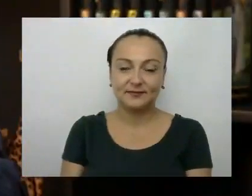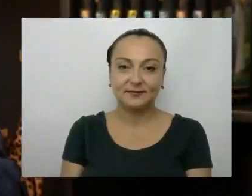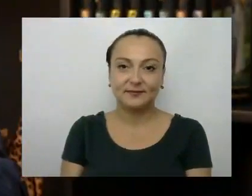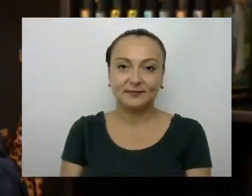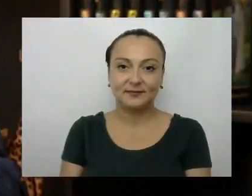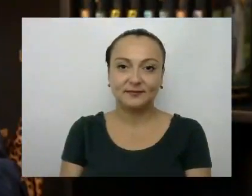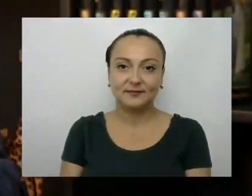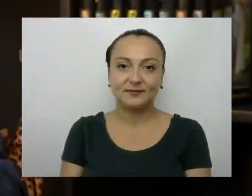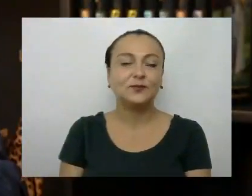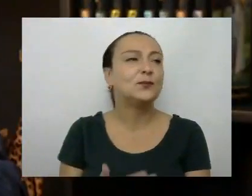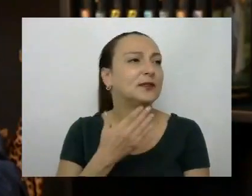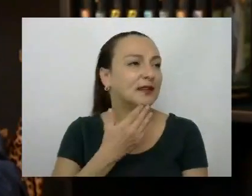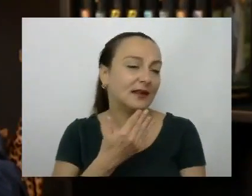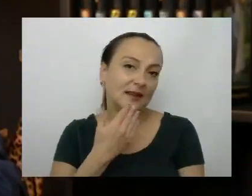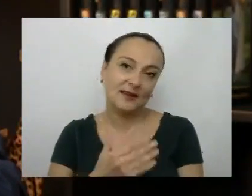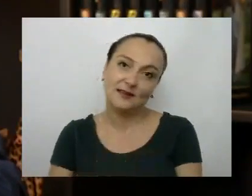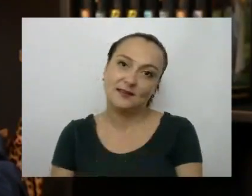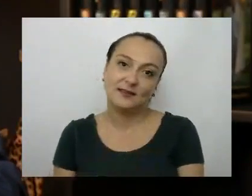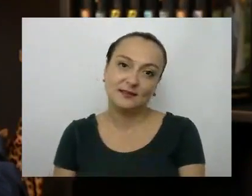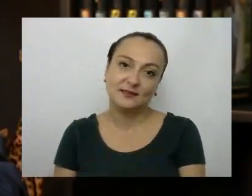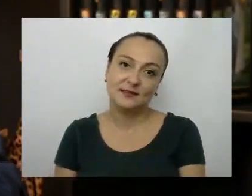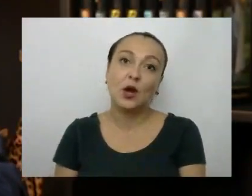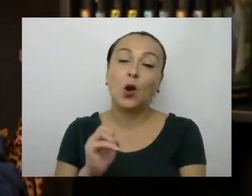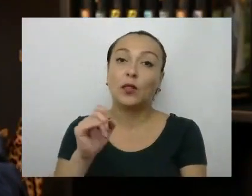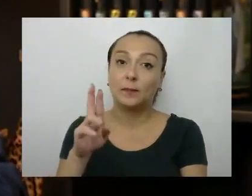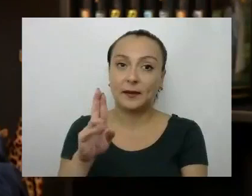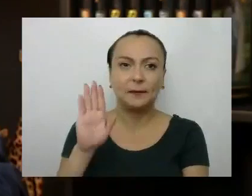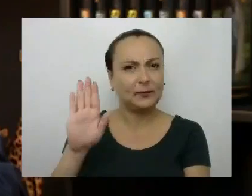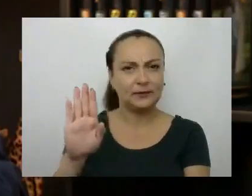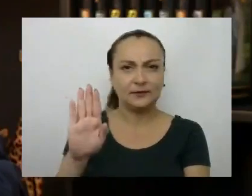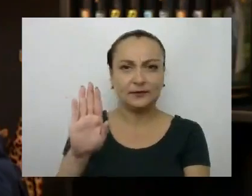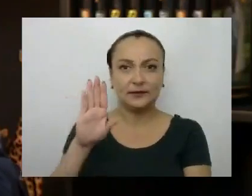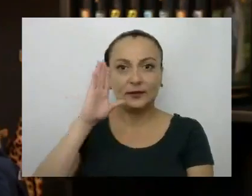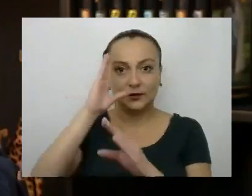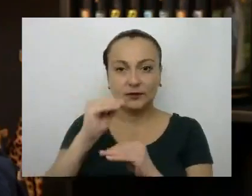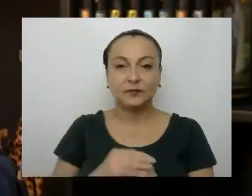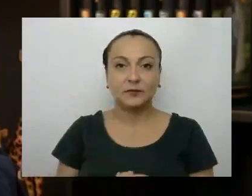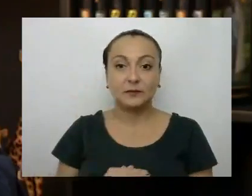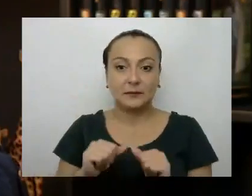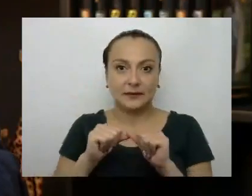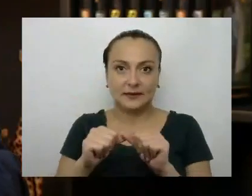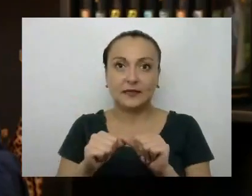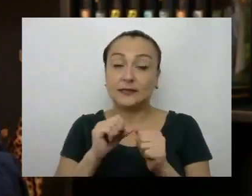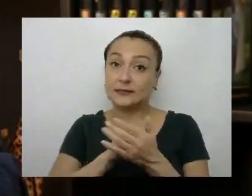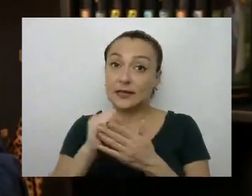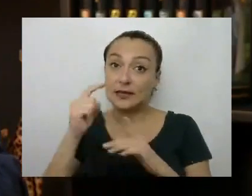Bien, muchísimas gracias a Oldemar Araya por este reporte. Nos mantenemos en Santa Cruz